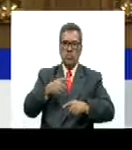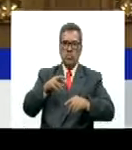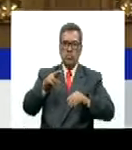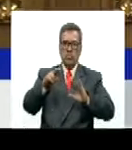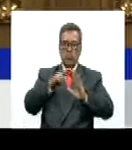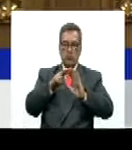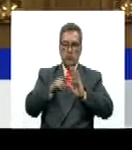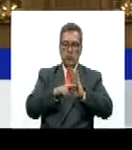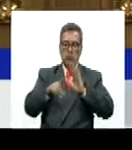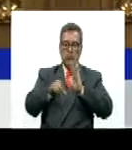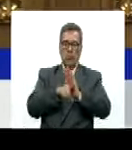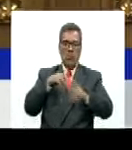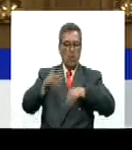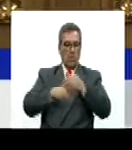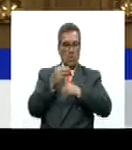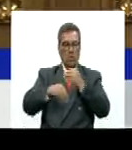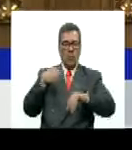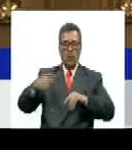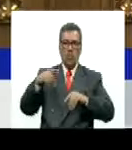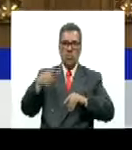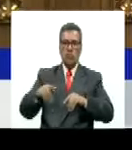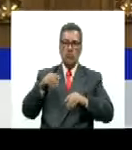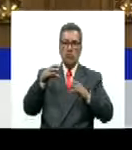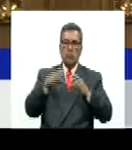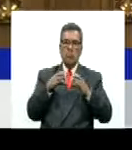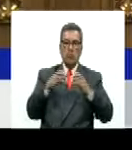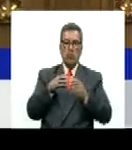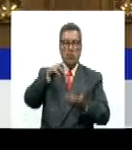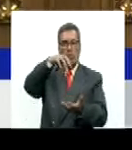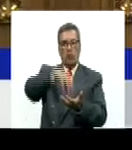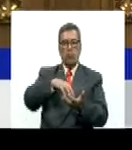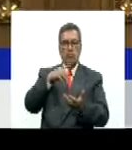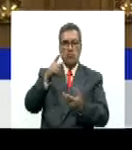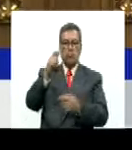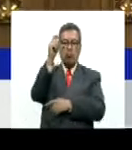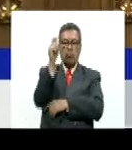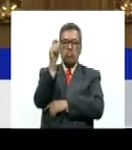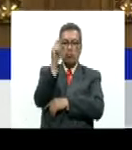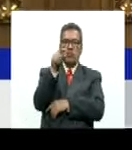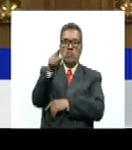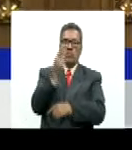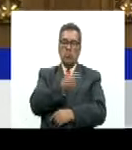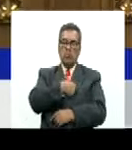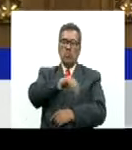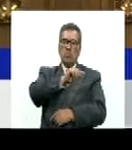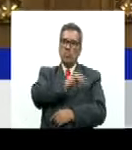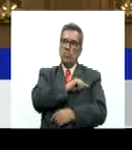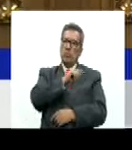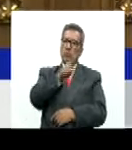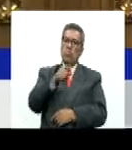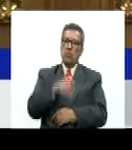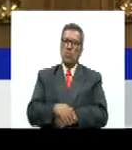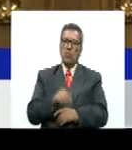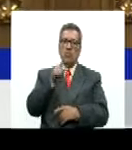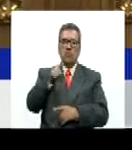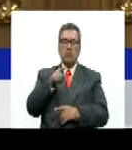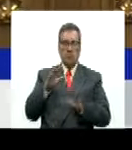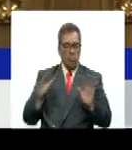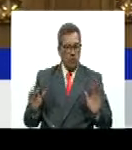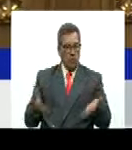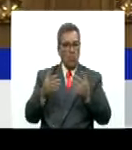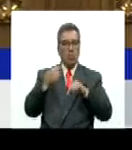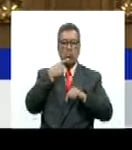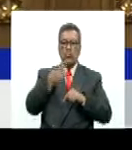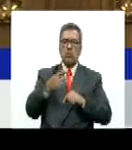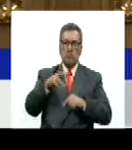resolución promovida por la derecha fascista del Congreso de los Diputados de España, así como exhortarlos